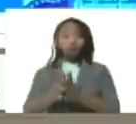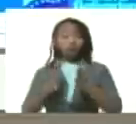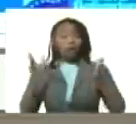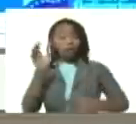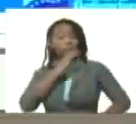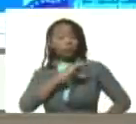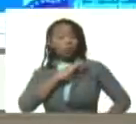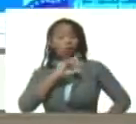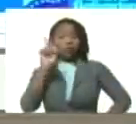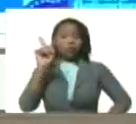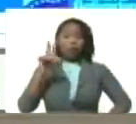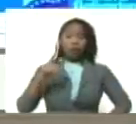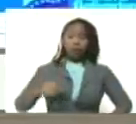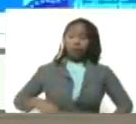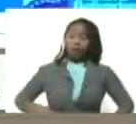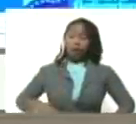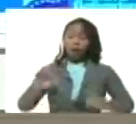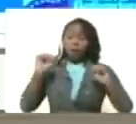Bogotá.